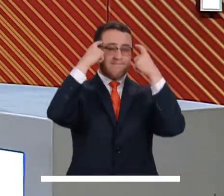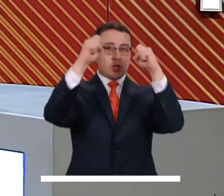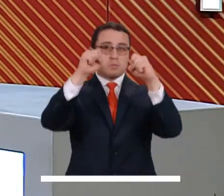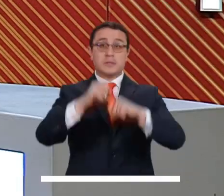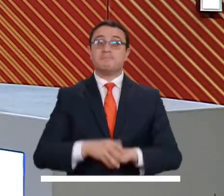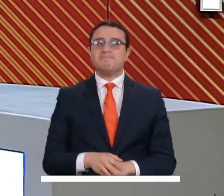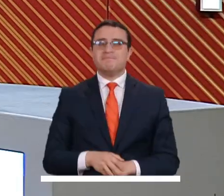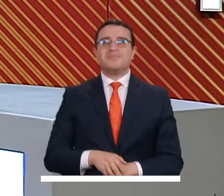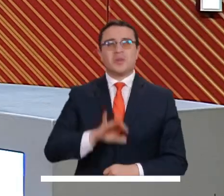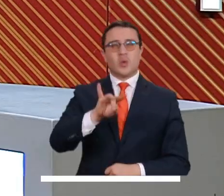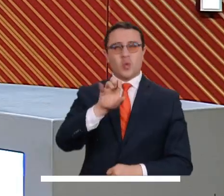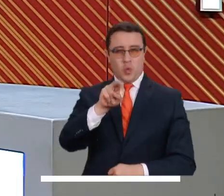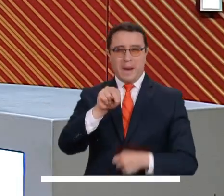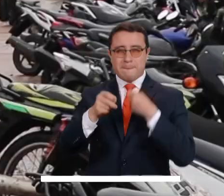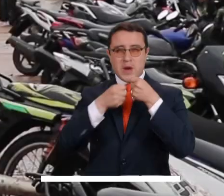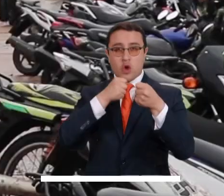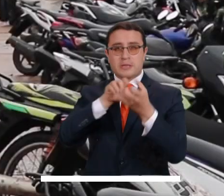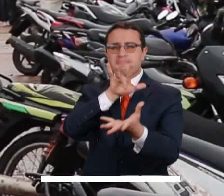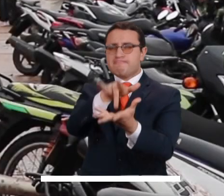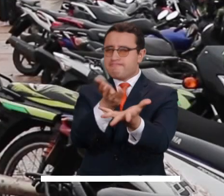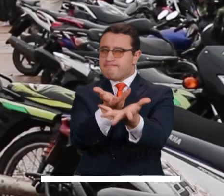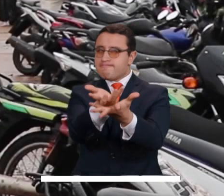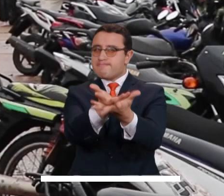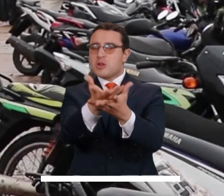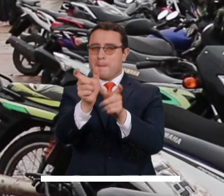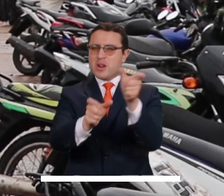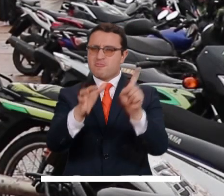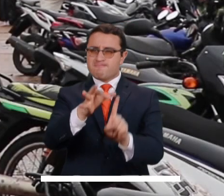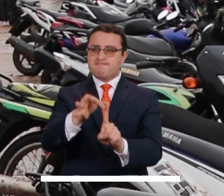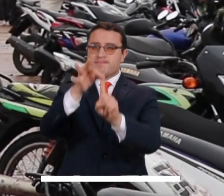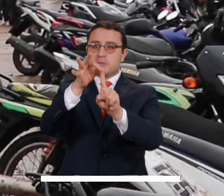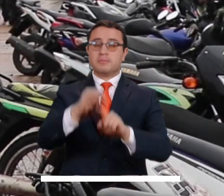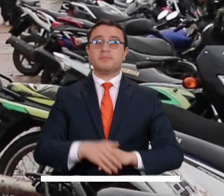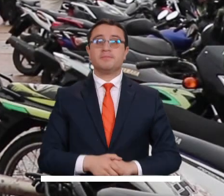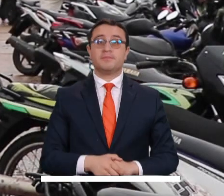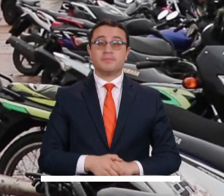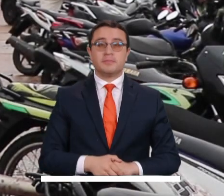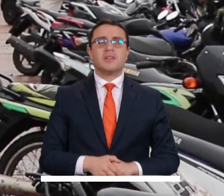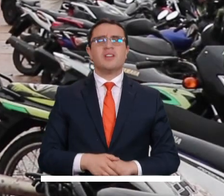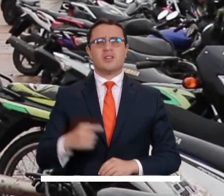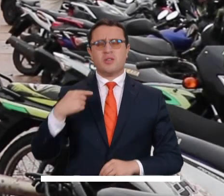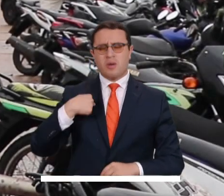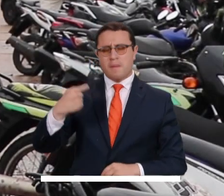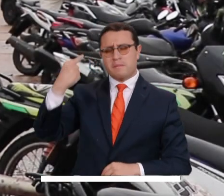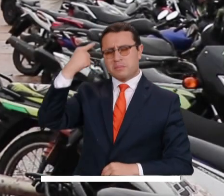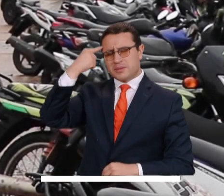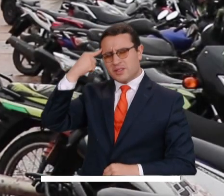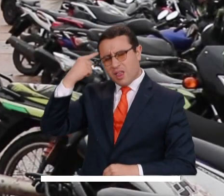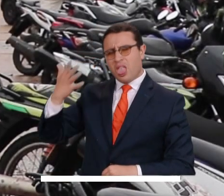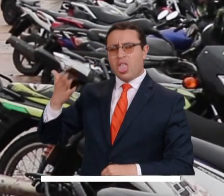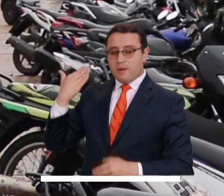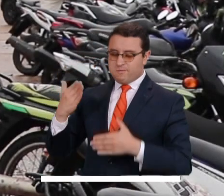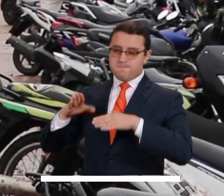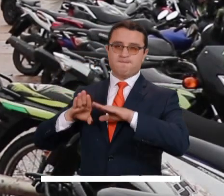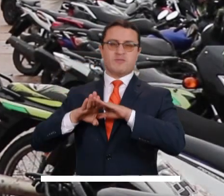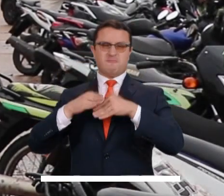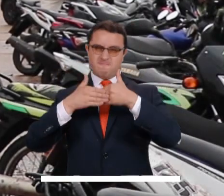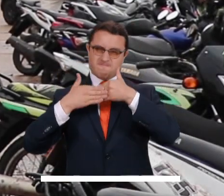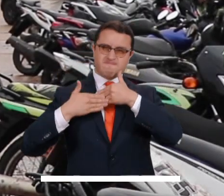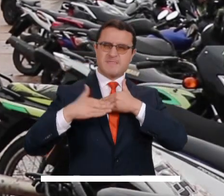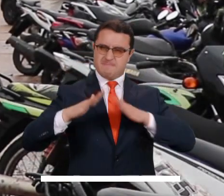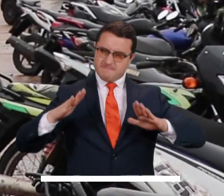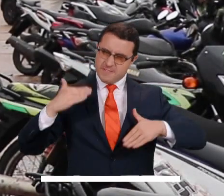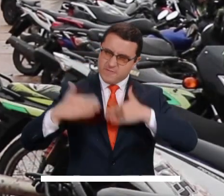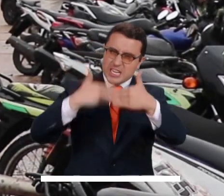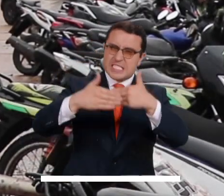que hacen los especialistas. Cerrar los ciclos y avanzar hacia las metas es la recomendación que hacen los expertos en salud mental para